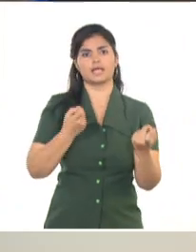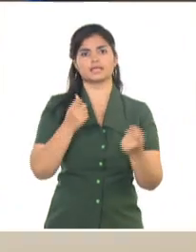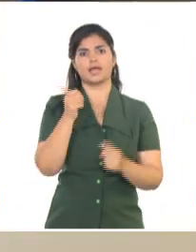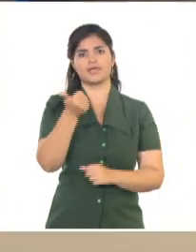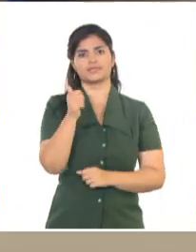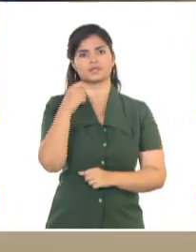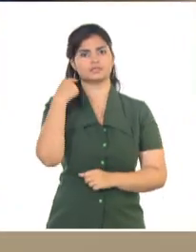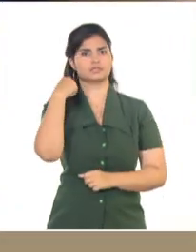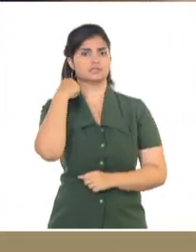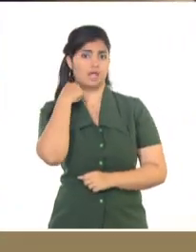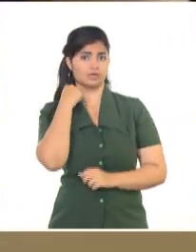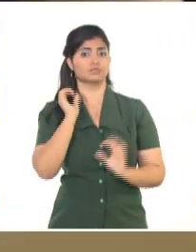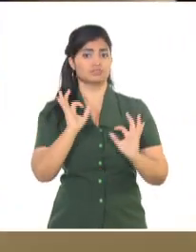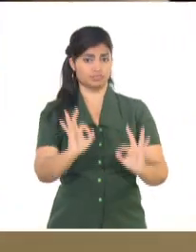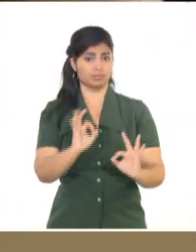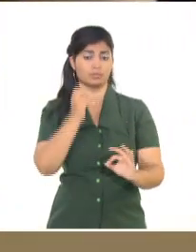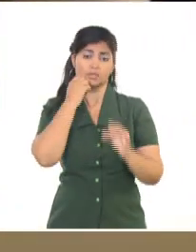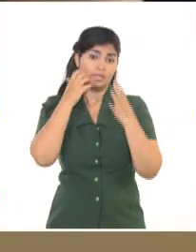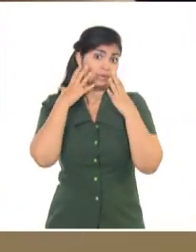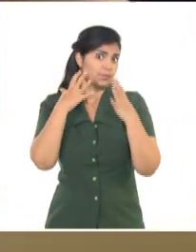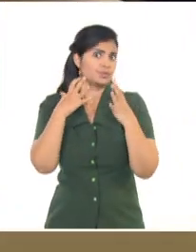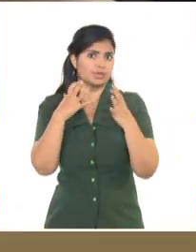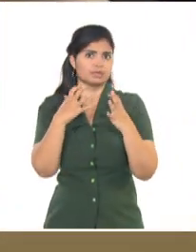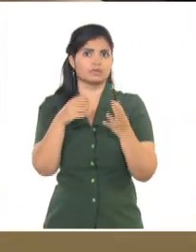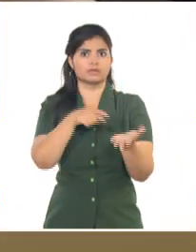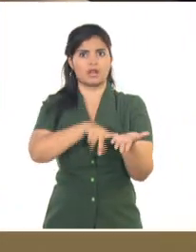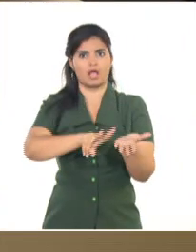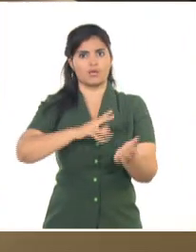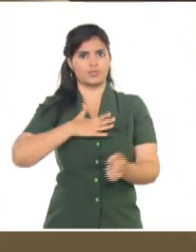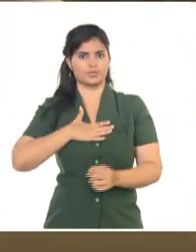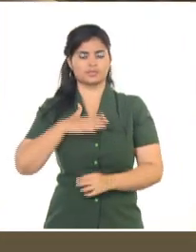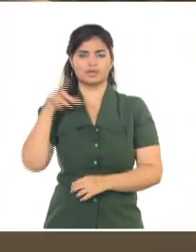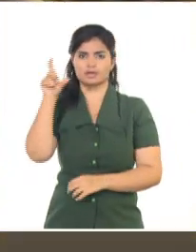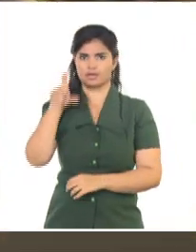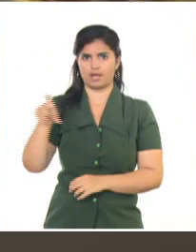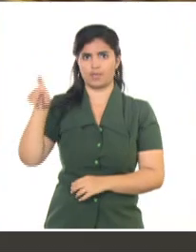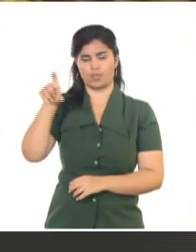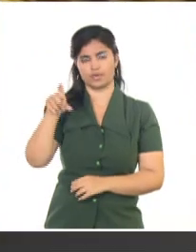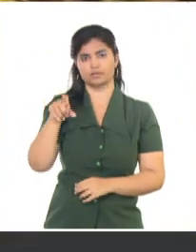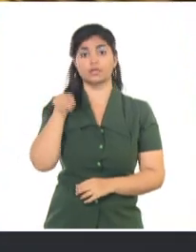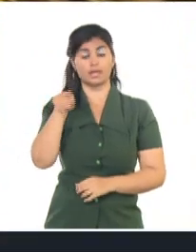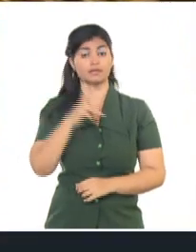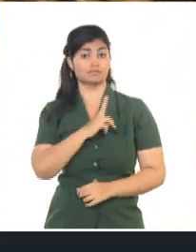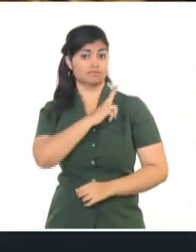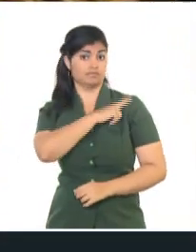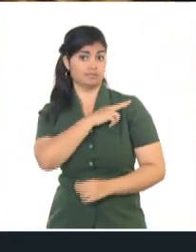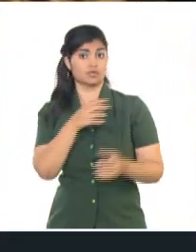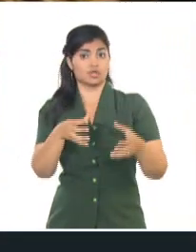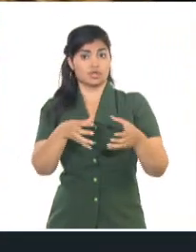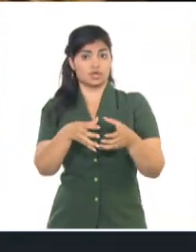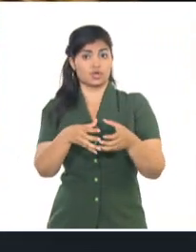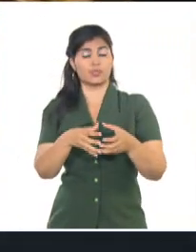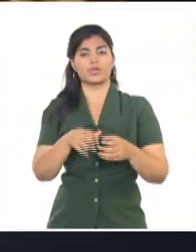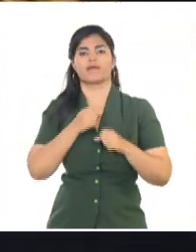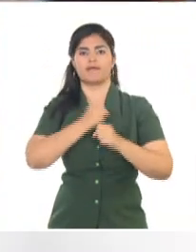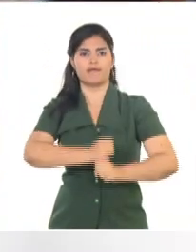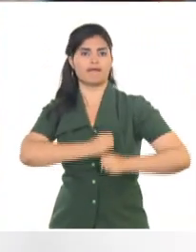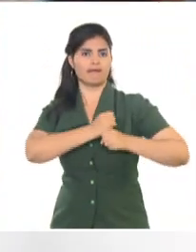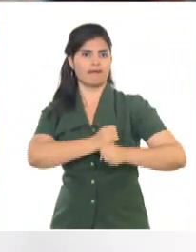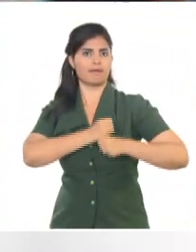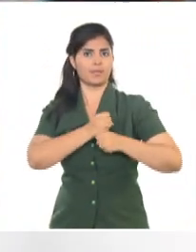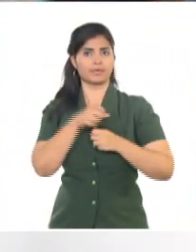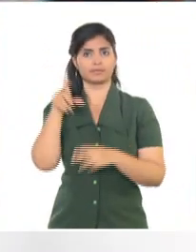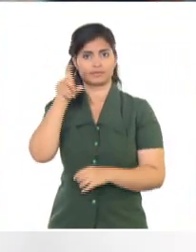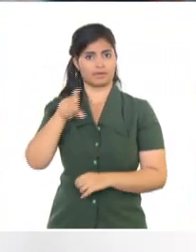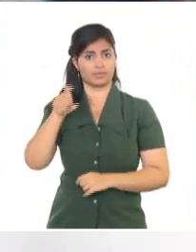y considerado el más grande patriota de esta provincia de Camagüey. Organizó la célebre caballería camagüeyana, al frente de la cual alcanzó